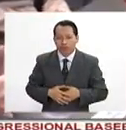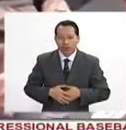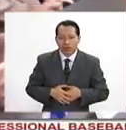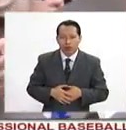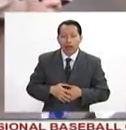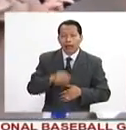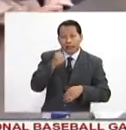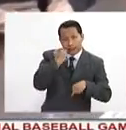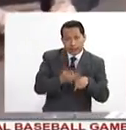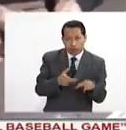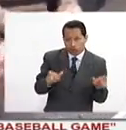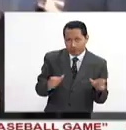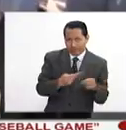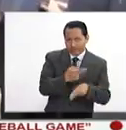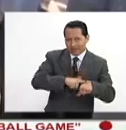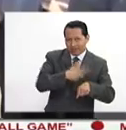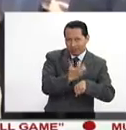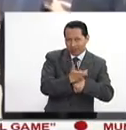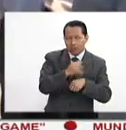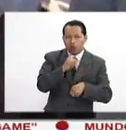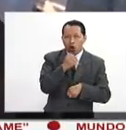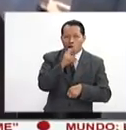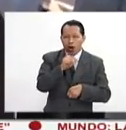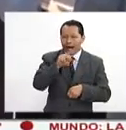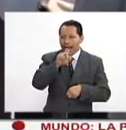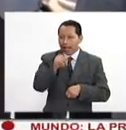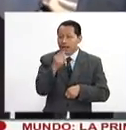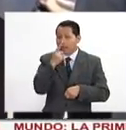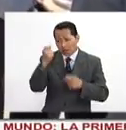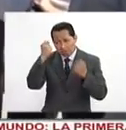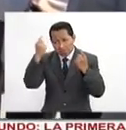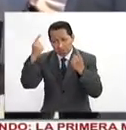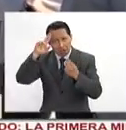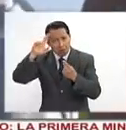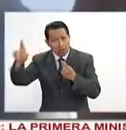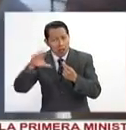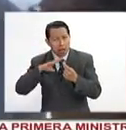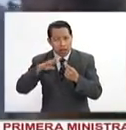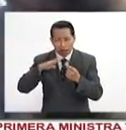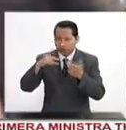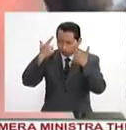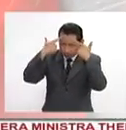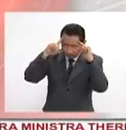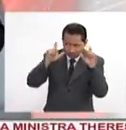Elogia el secretario de Seguridad Nacional de Estados Unidos, John Kelly, a las fuerzas de seguridad de nuestro país.